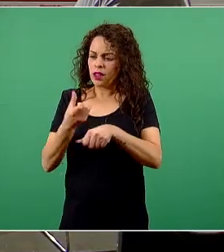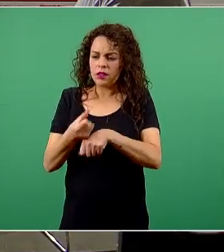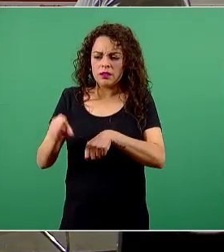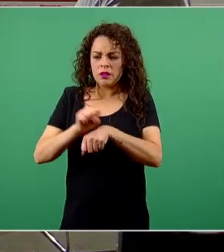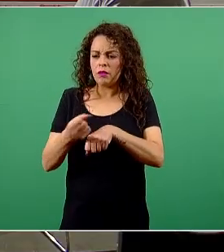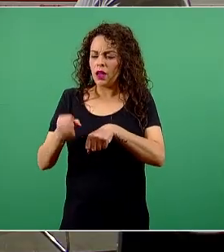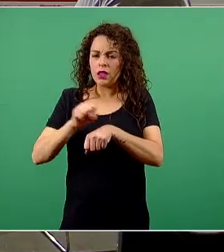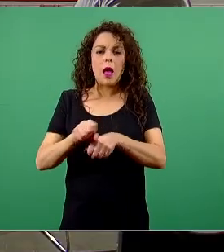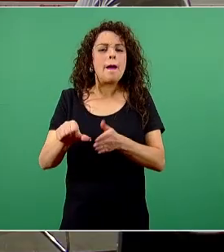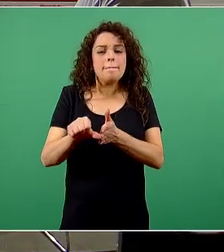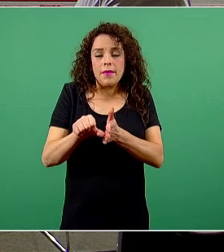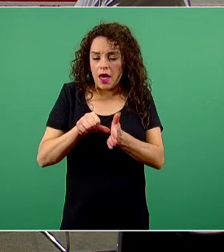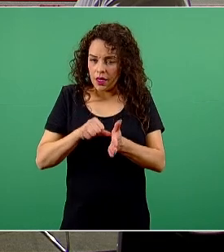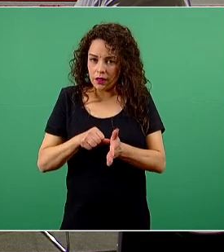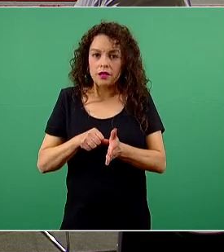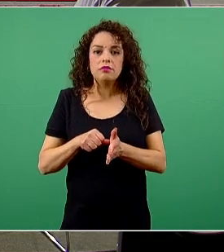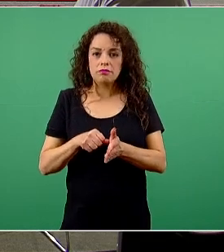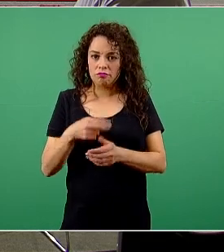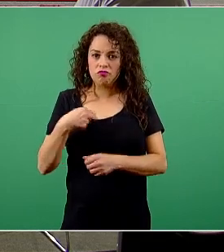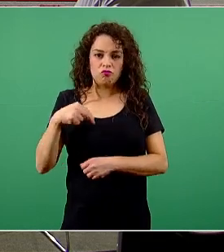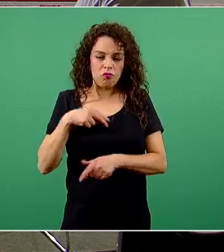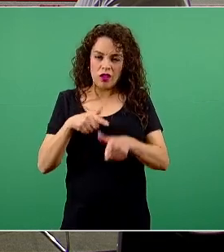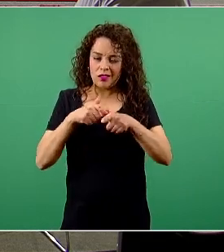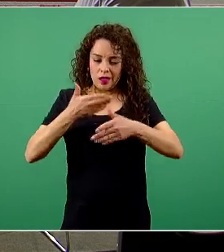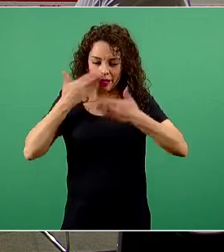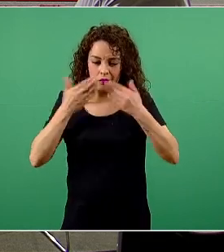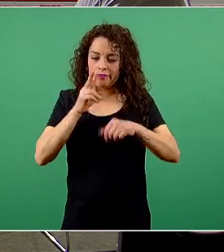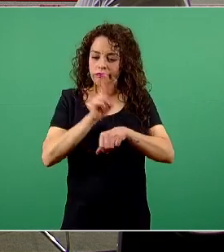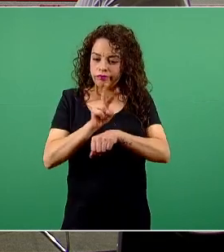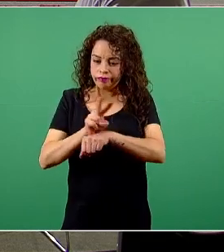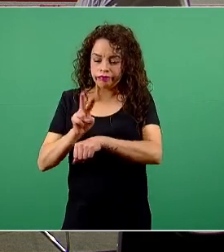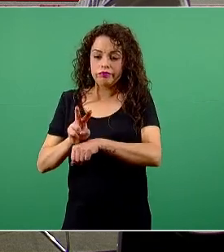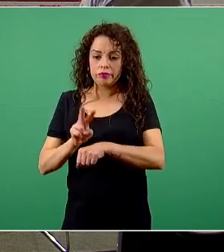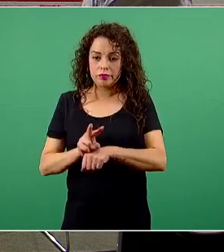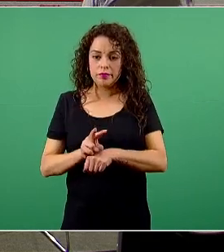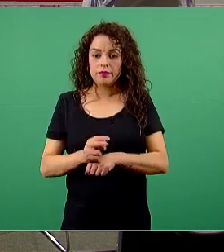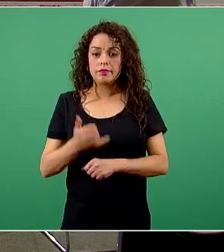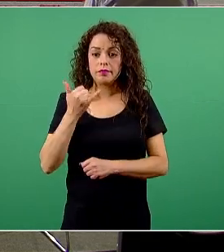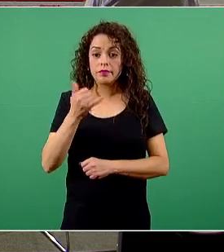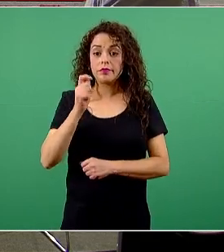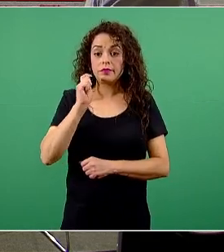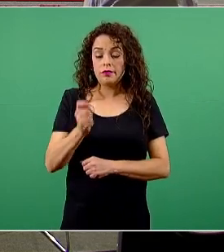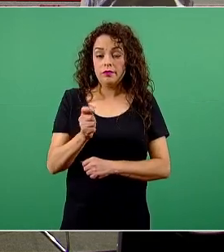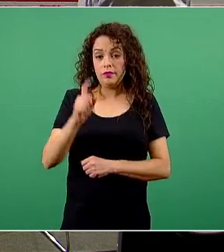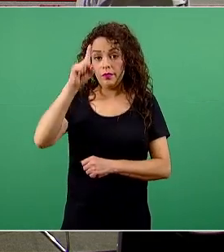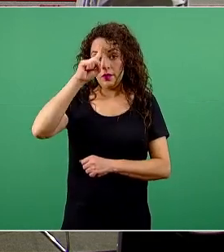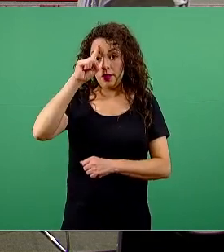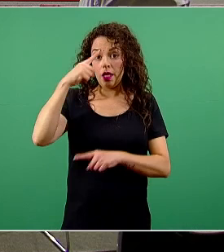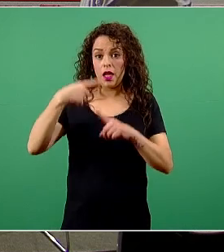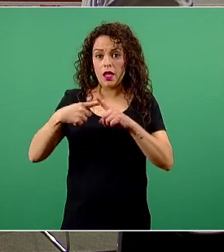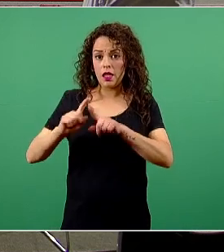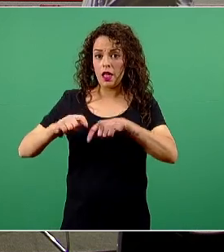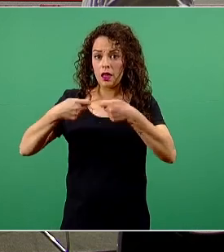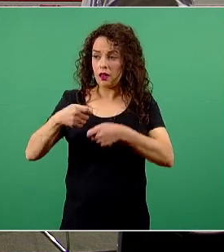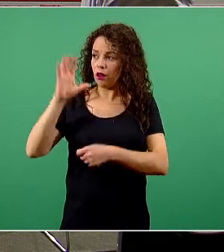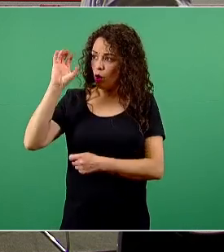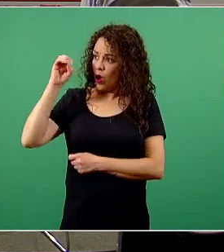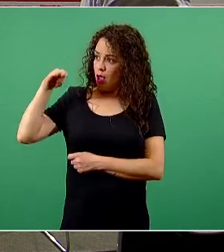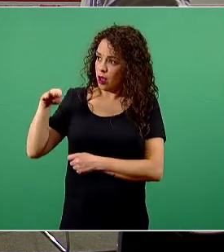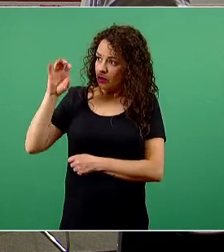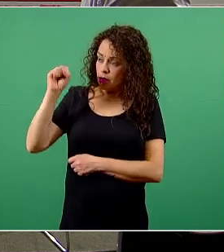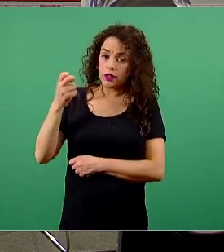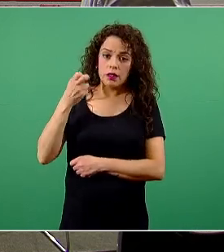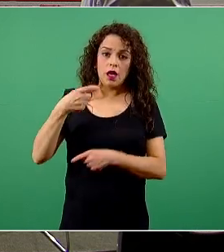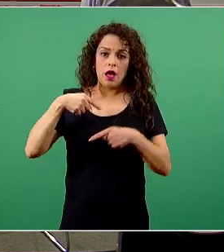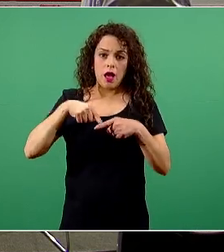inclusive, siguiendo las recomendaciones que inclusive en su momento hizo la Organización Mundial de la Salud y que se empezaron